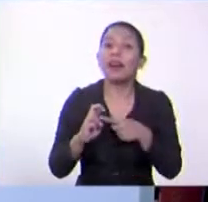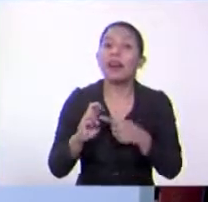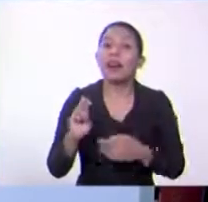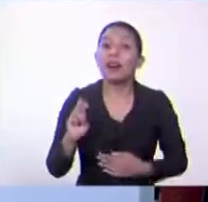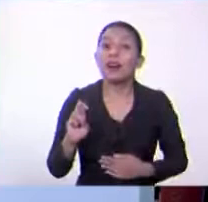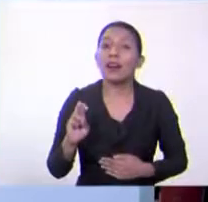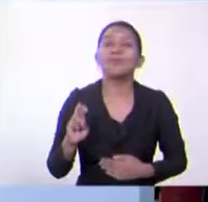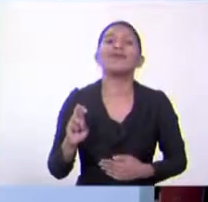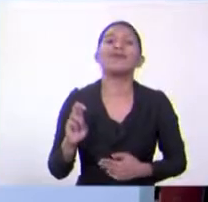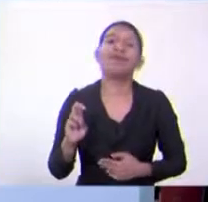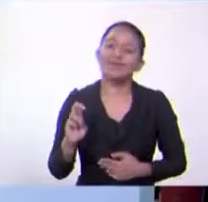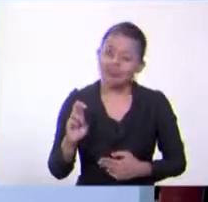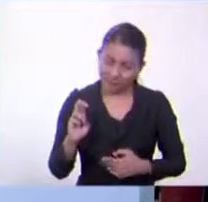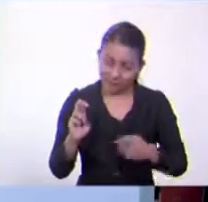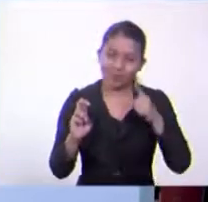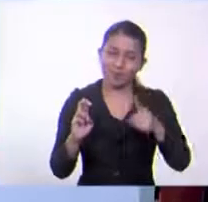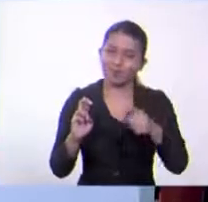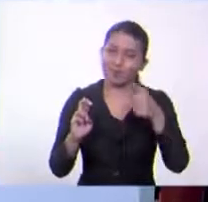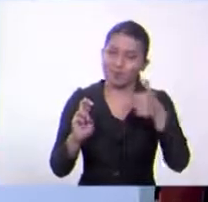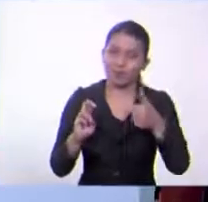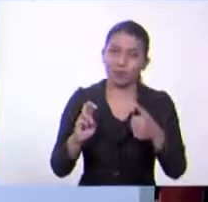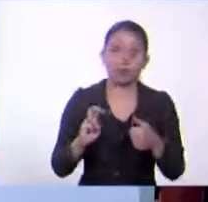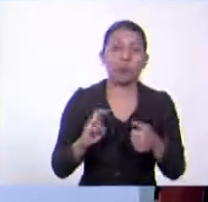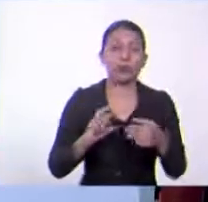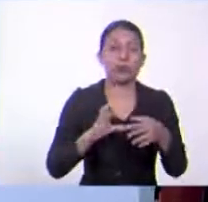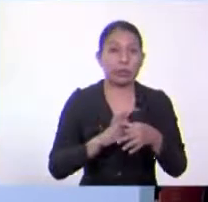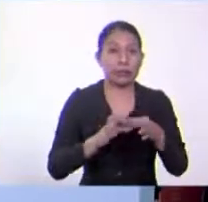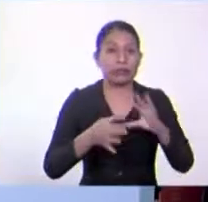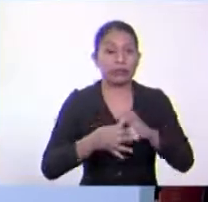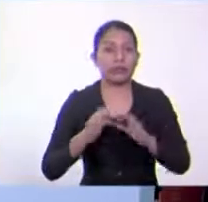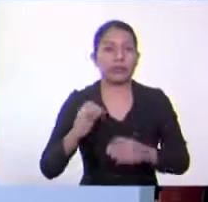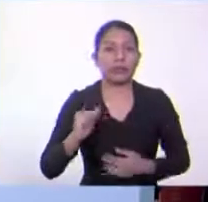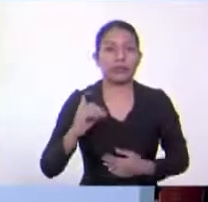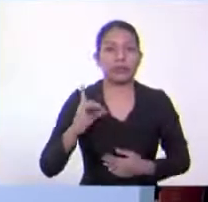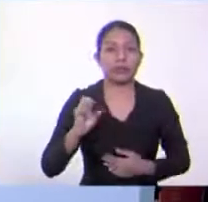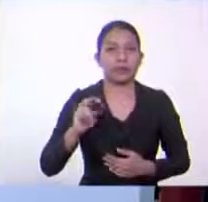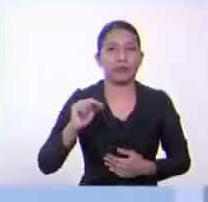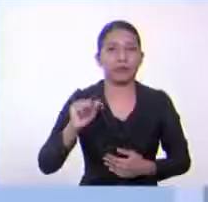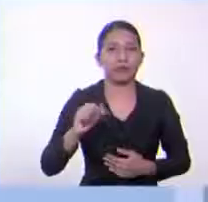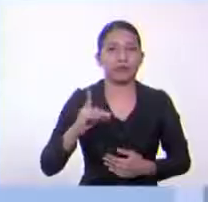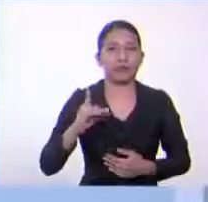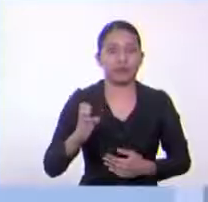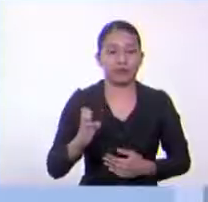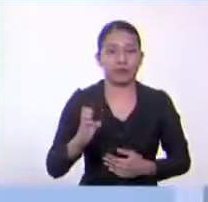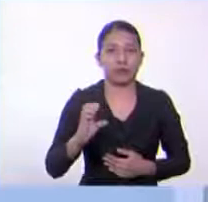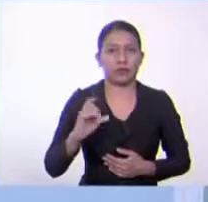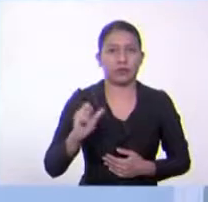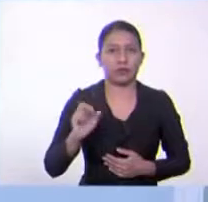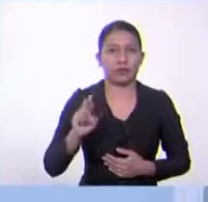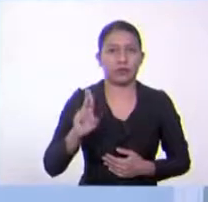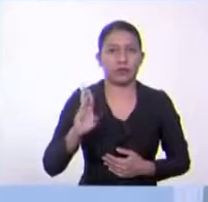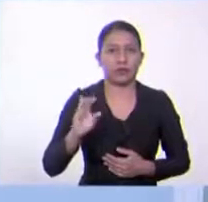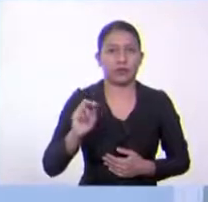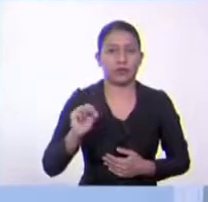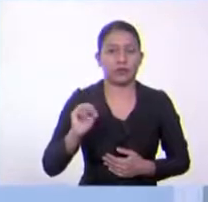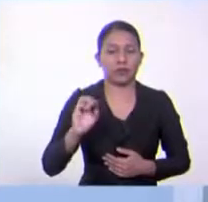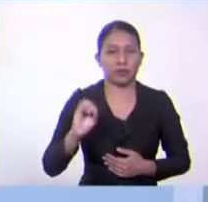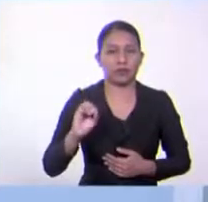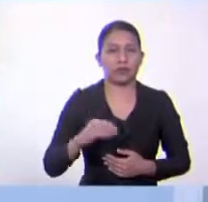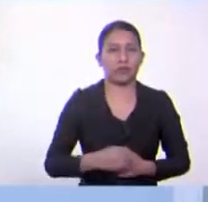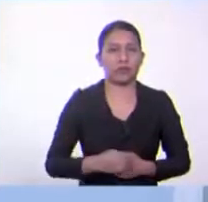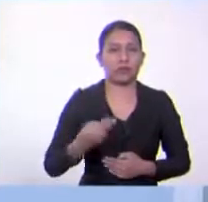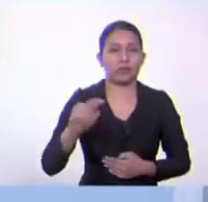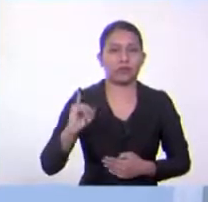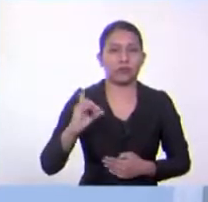Muy bien, correcto. Cadena de carbono e hidrógeno. Por tanto, mi R acá